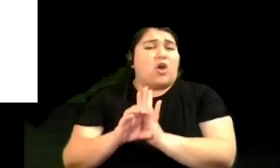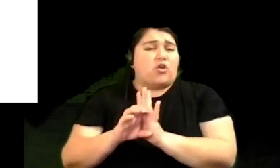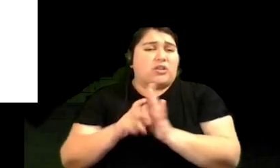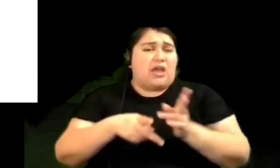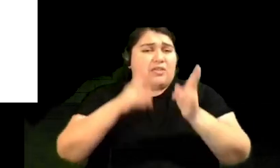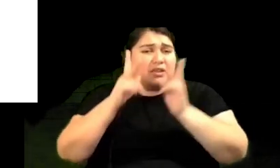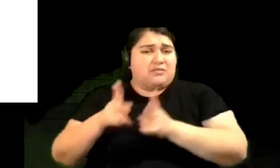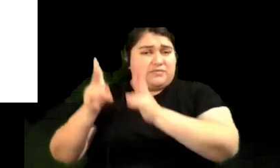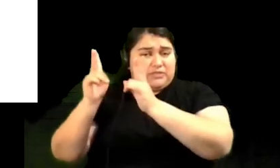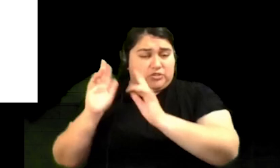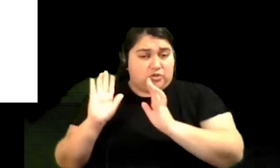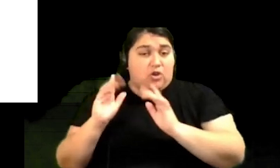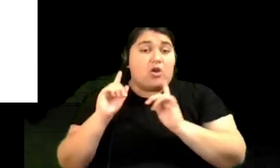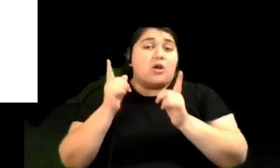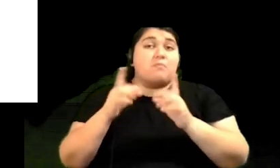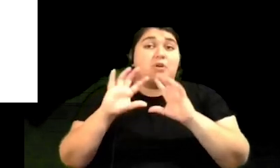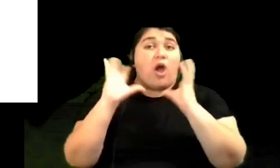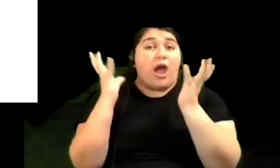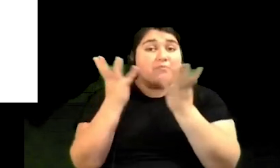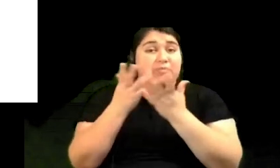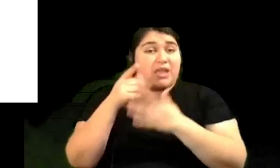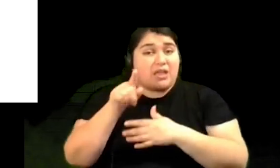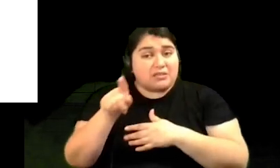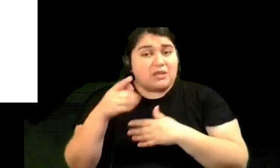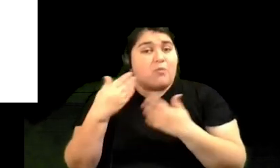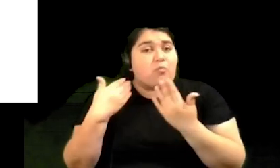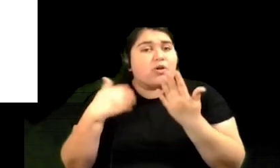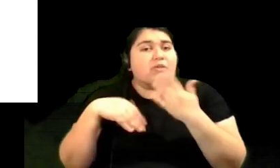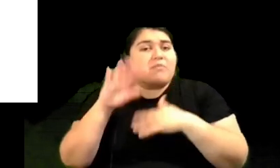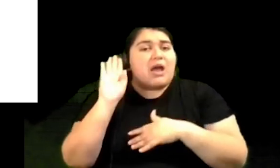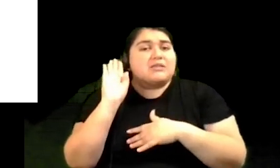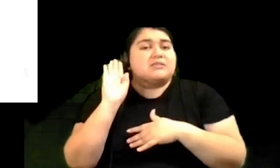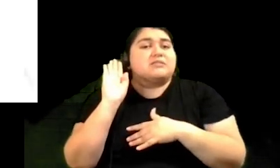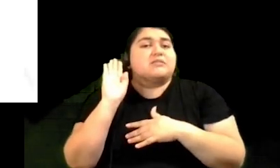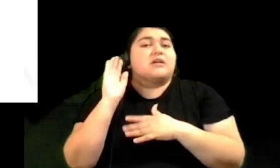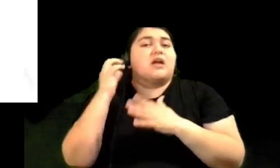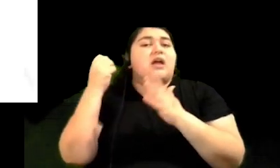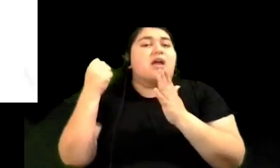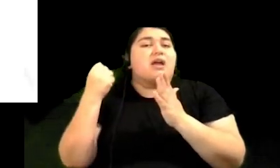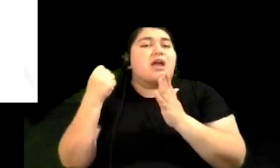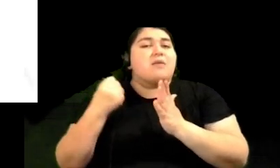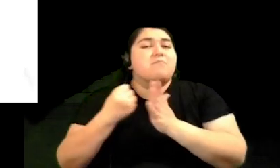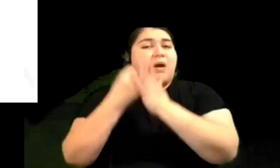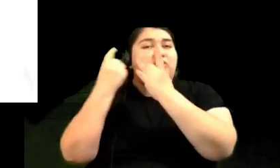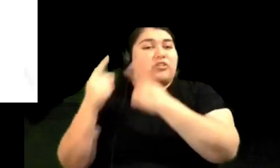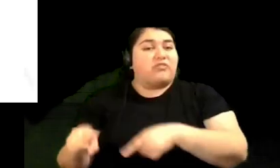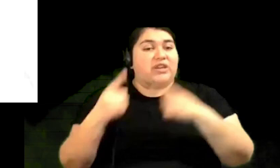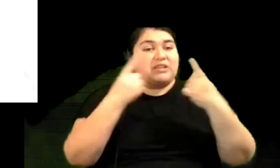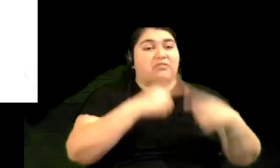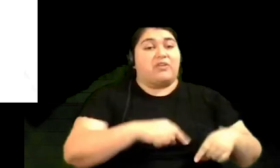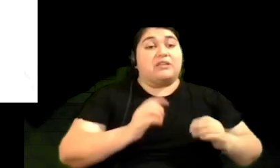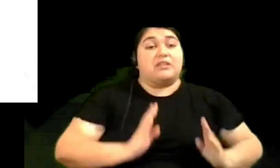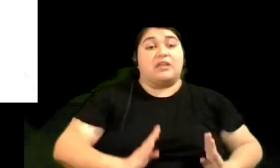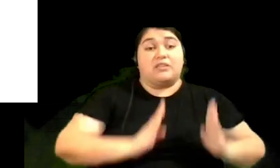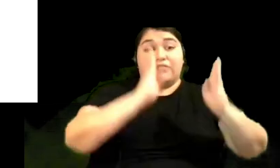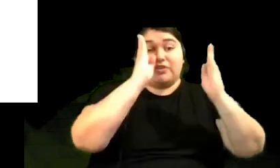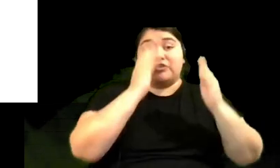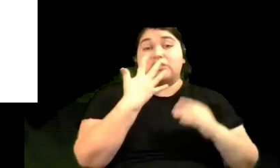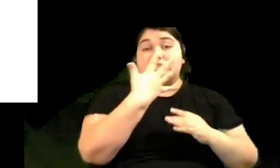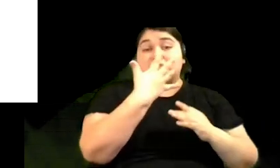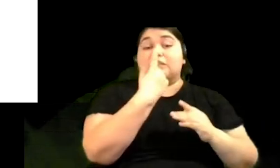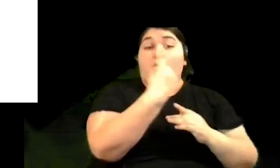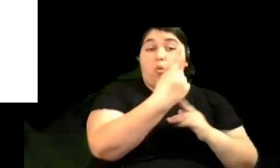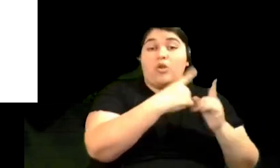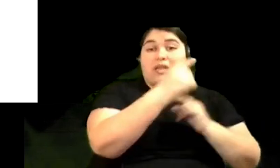ser ambientalmente, puede tener más defectos en infraestructura el hotel de 1 estrella que el de 5 estrellas. O sea que esto